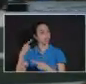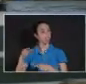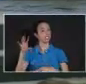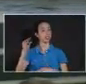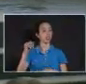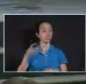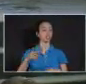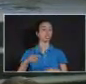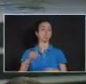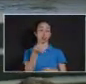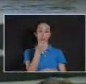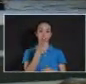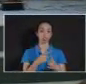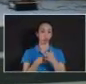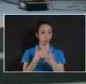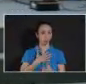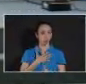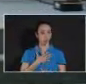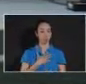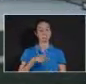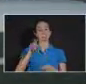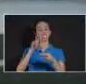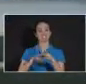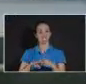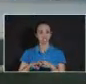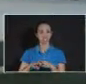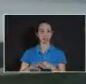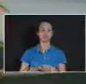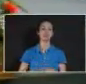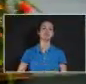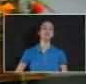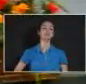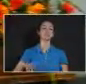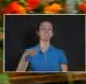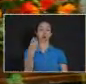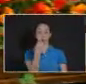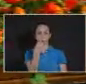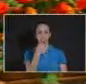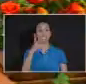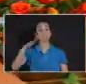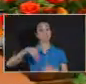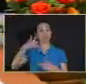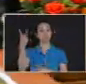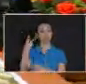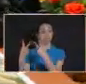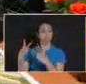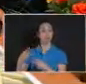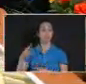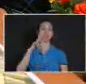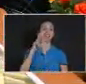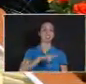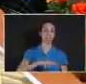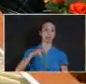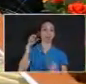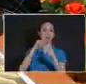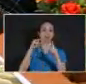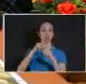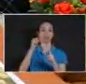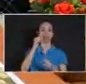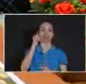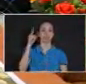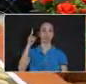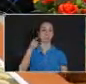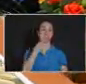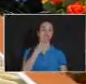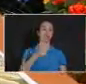se sientan a comer, y cuando están comiendo viene verdadera palabra del Señor sobre el profeta viejo y le dice: así dice el Señor,